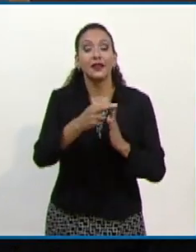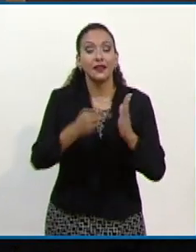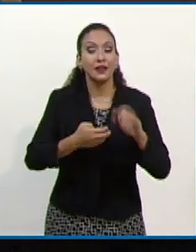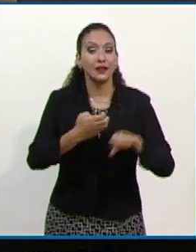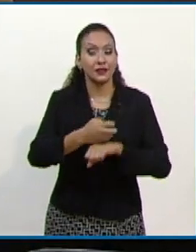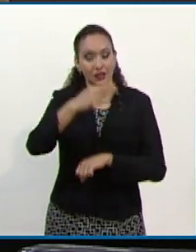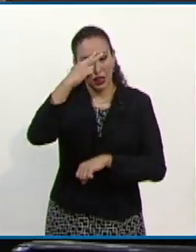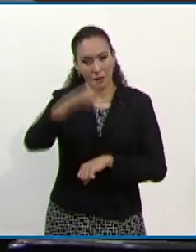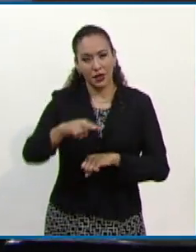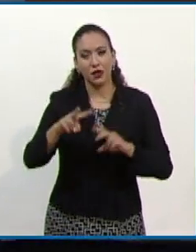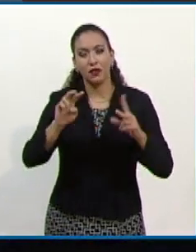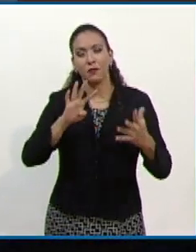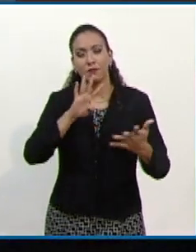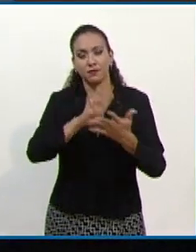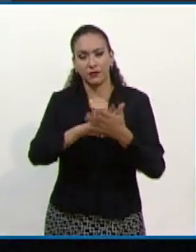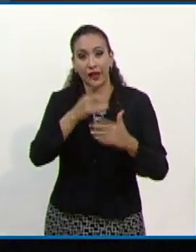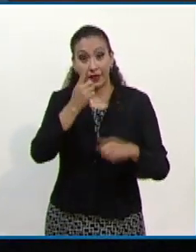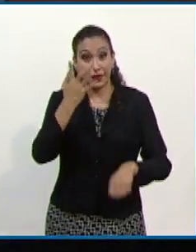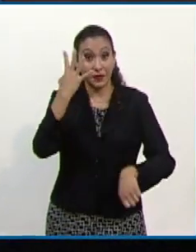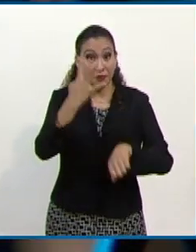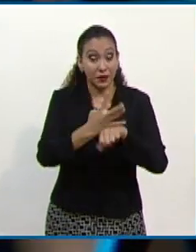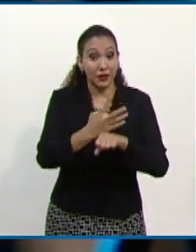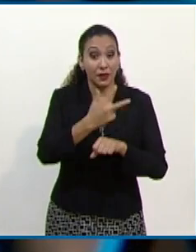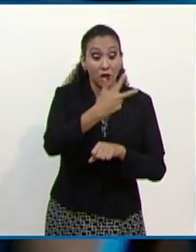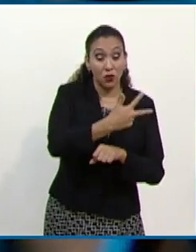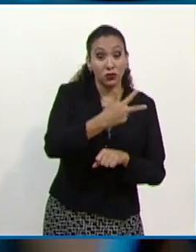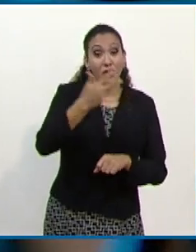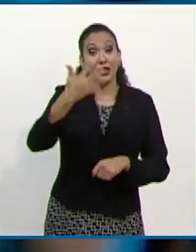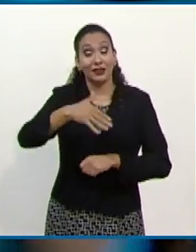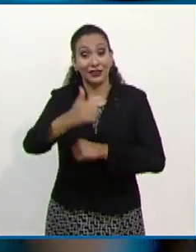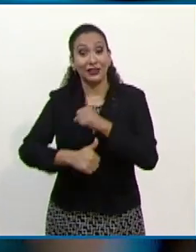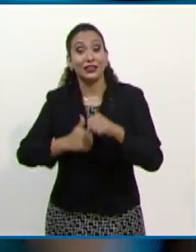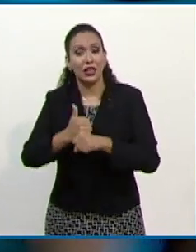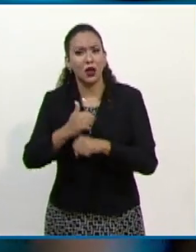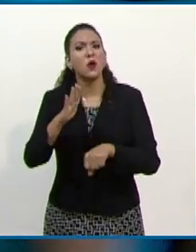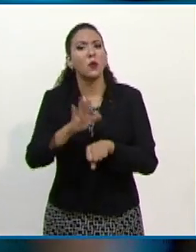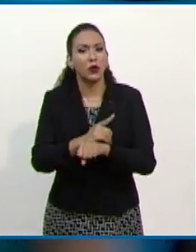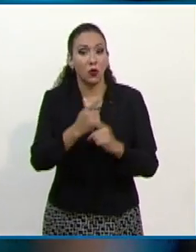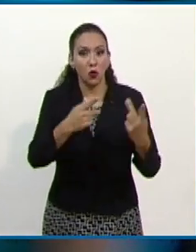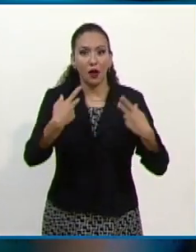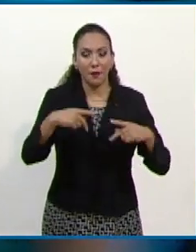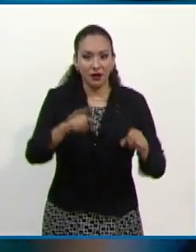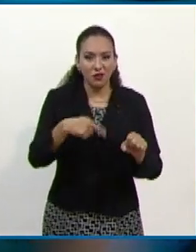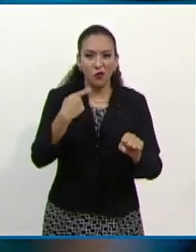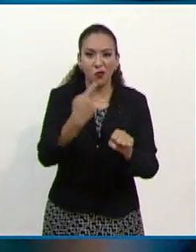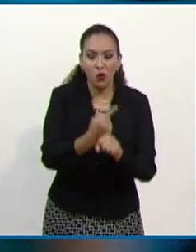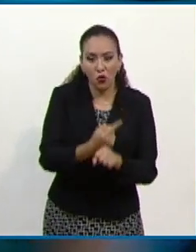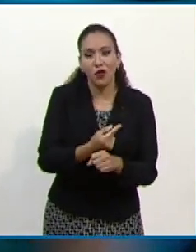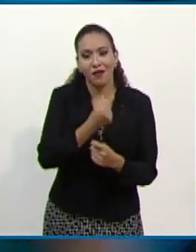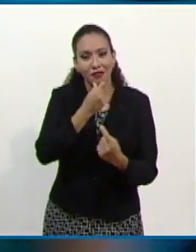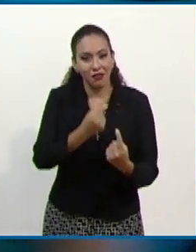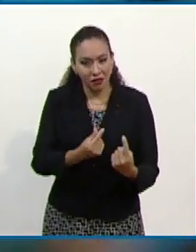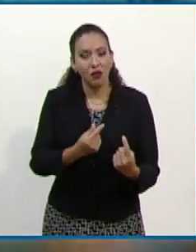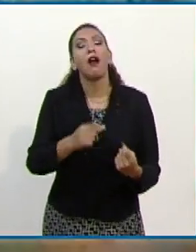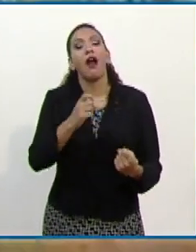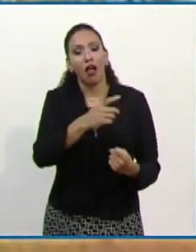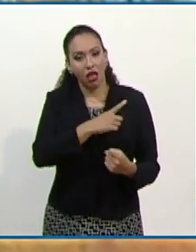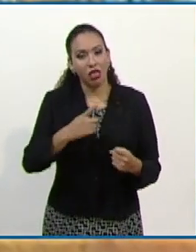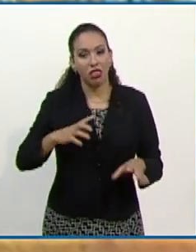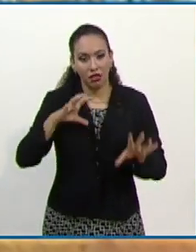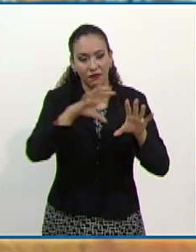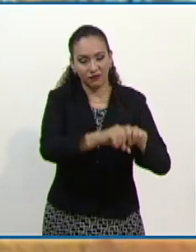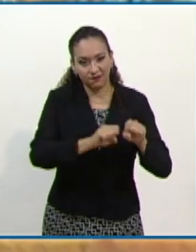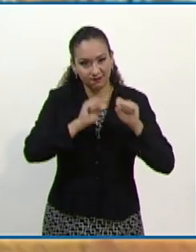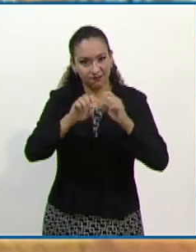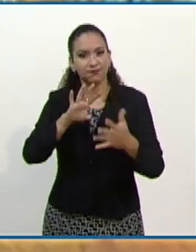de México, que sanciona con prisión de 8 a 15 años el delito de abuso sexual en contra de un menor de edad. La sala determinó